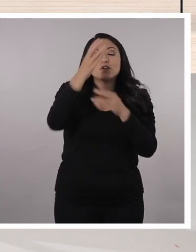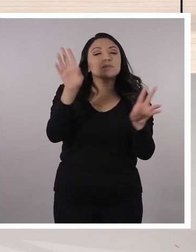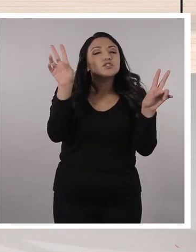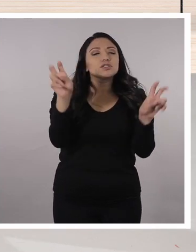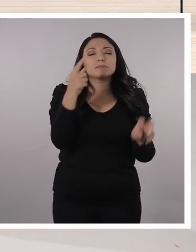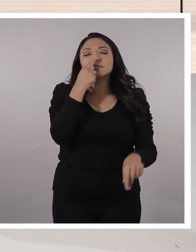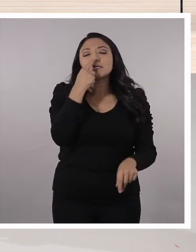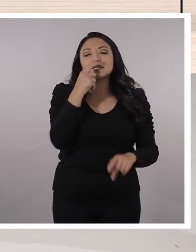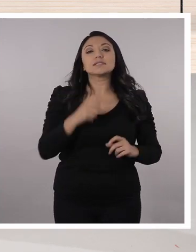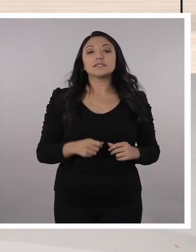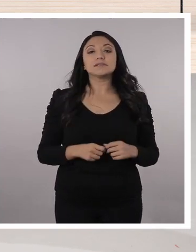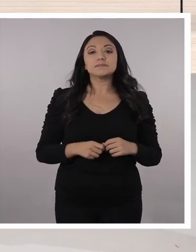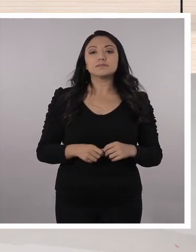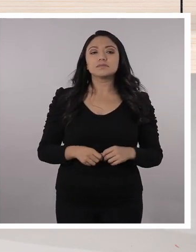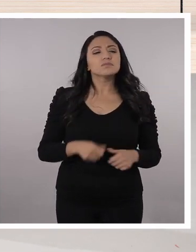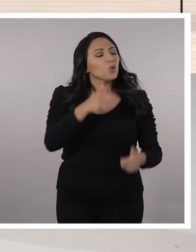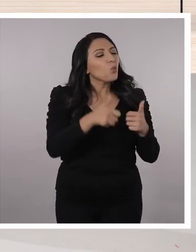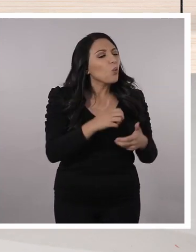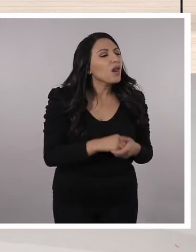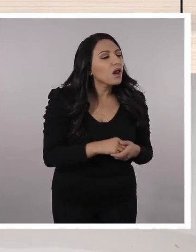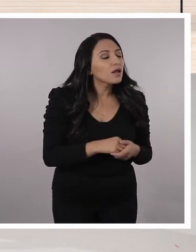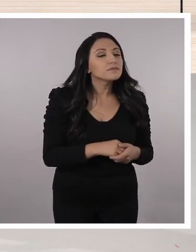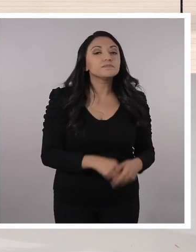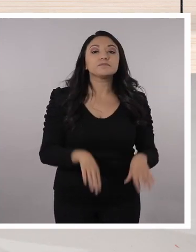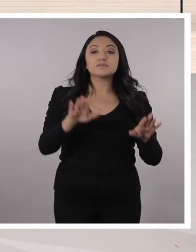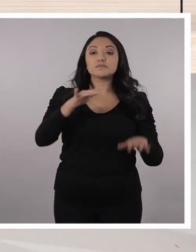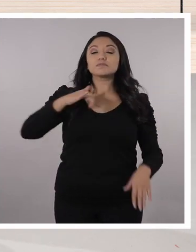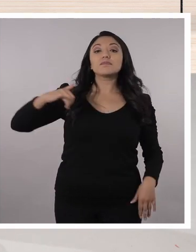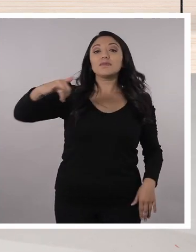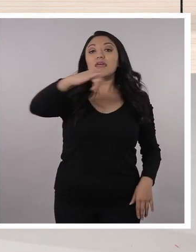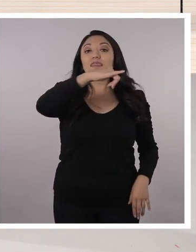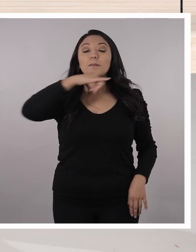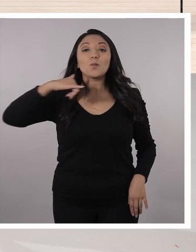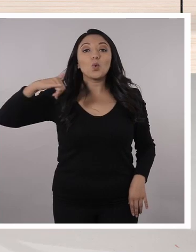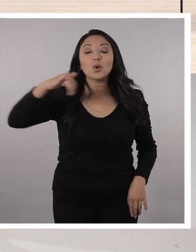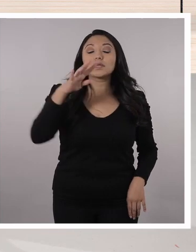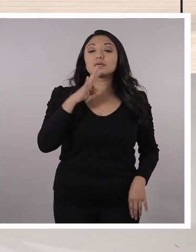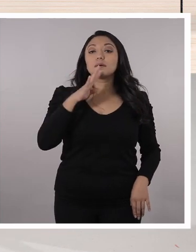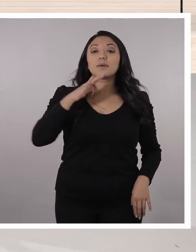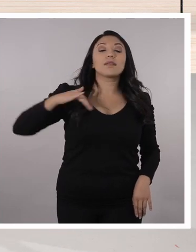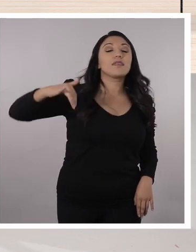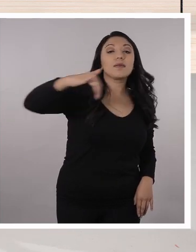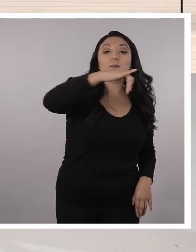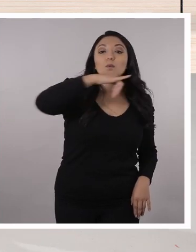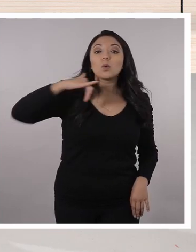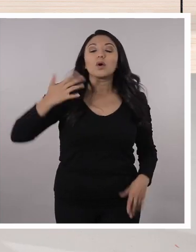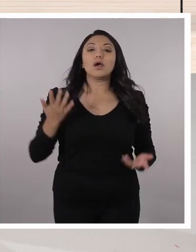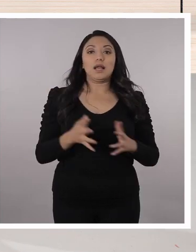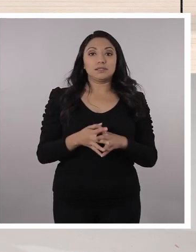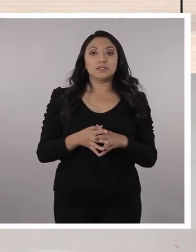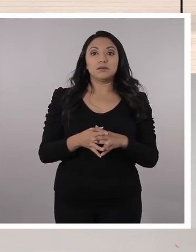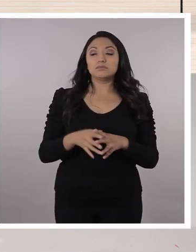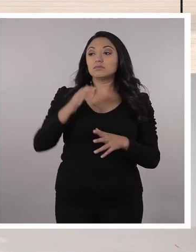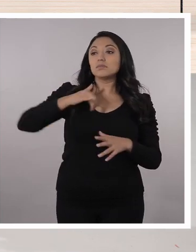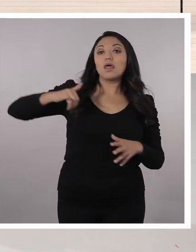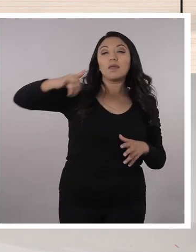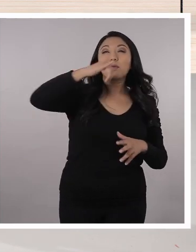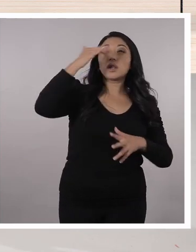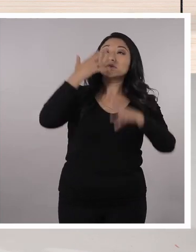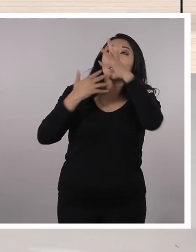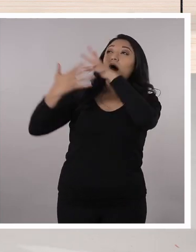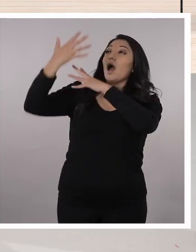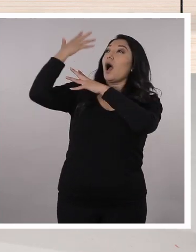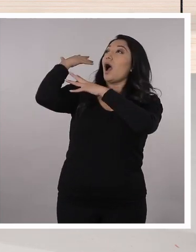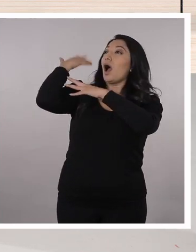ver otro tema muy interesante. ¿Cuál tema, profe? Vamos a hablar de la democracia. Vamos a hacer un recorrido de la democracia desde la